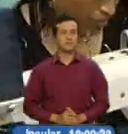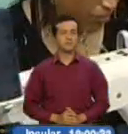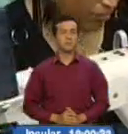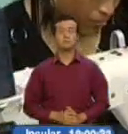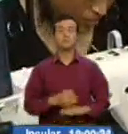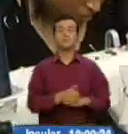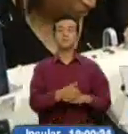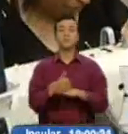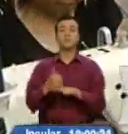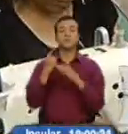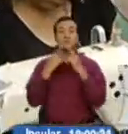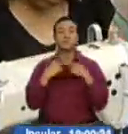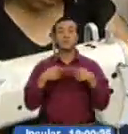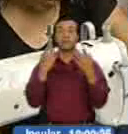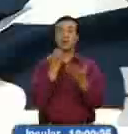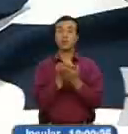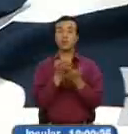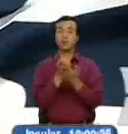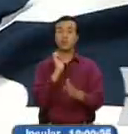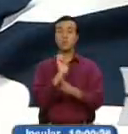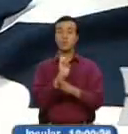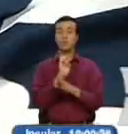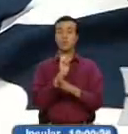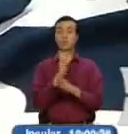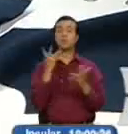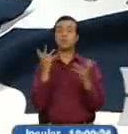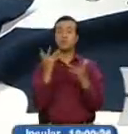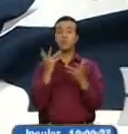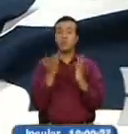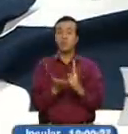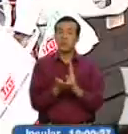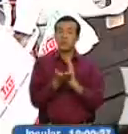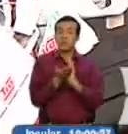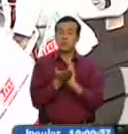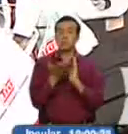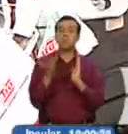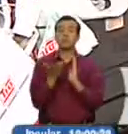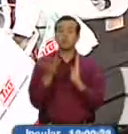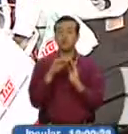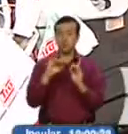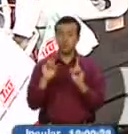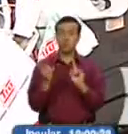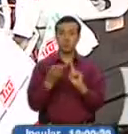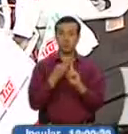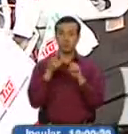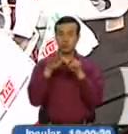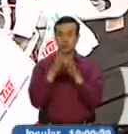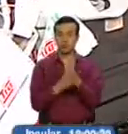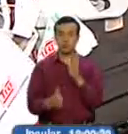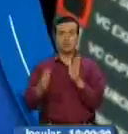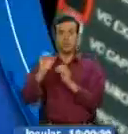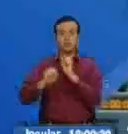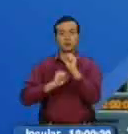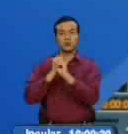Las autoridades aseguran que la economía ecuatoriana experimentará una mejoría este segundo semestre de